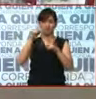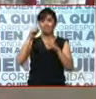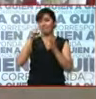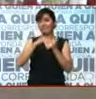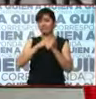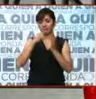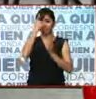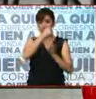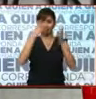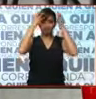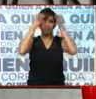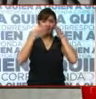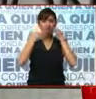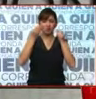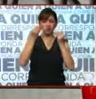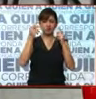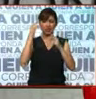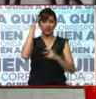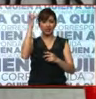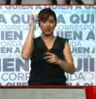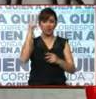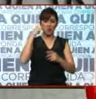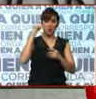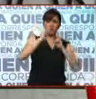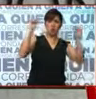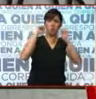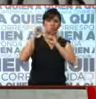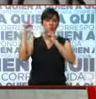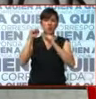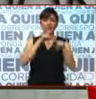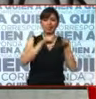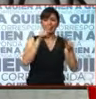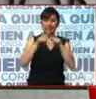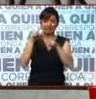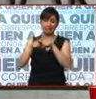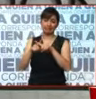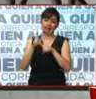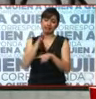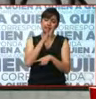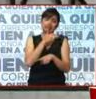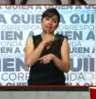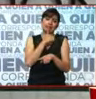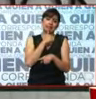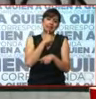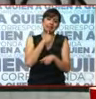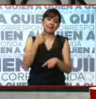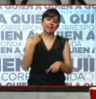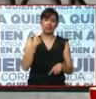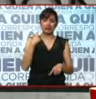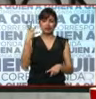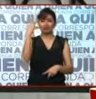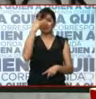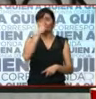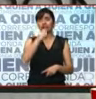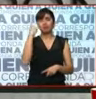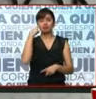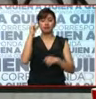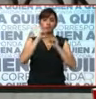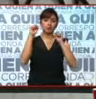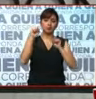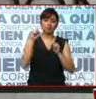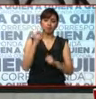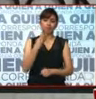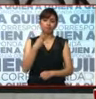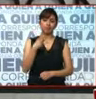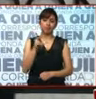4 de la mañana, ¿qué vas a pensar? Si empiezas, pum, pum, pum, pum, pum, pum. Pues no puede ser. Y los perros haciendo coro, ¿no? Una cosa maravillosa, maravillosa. Pero